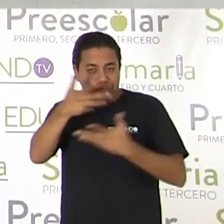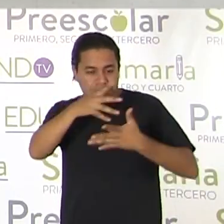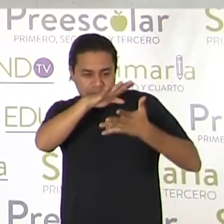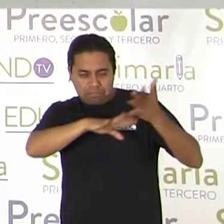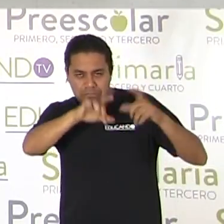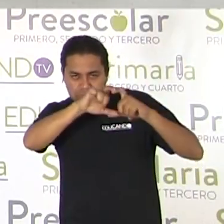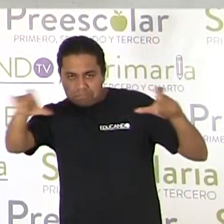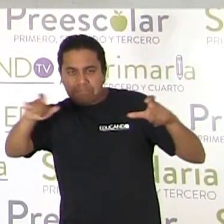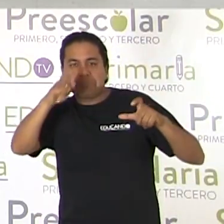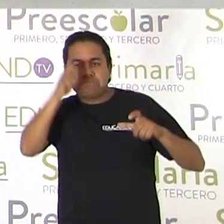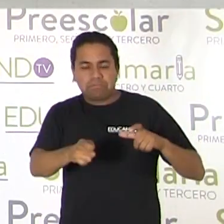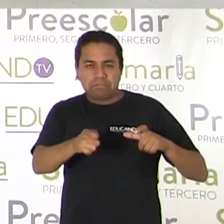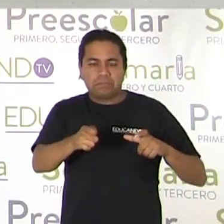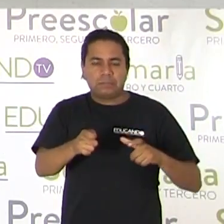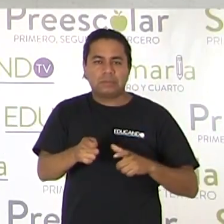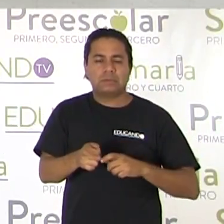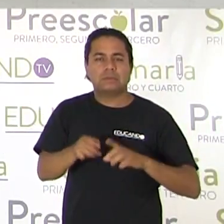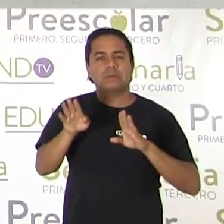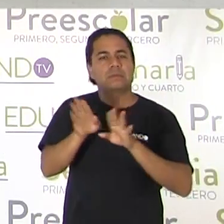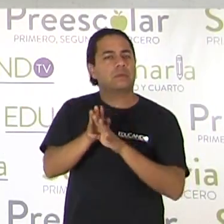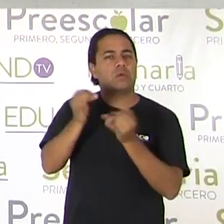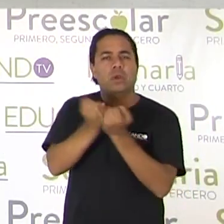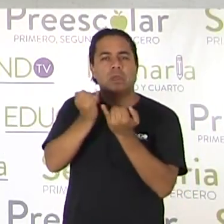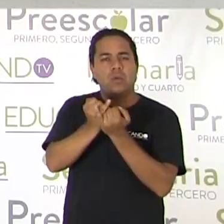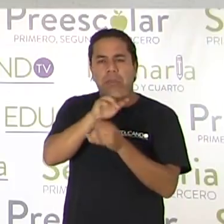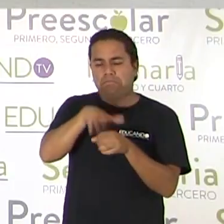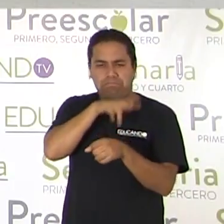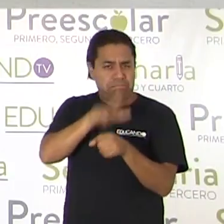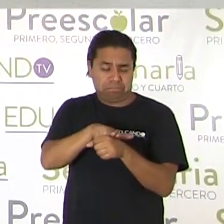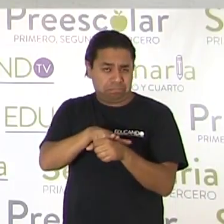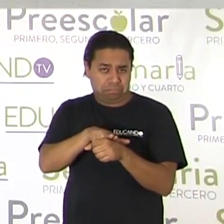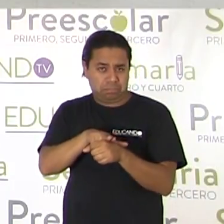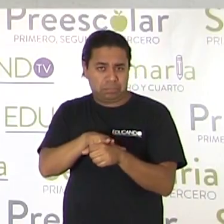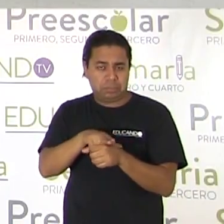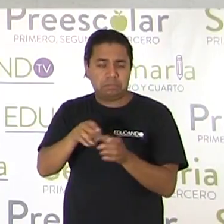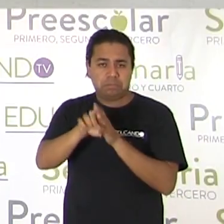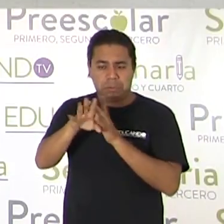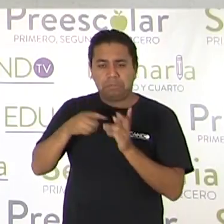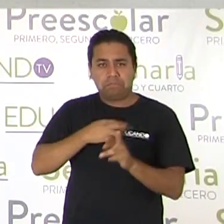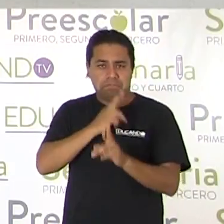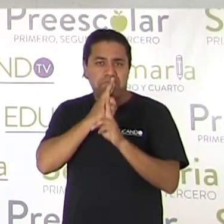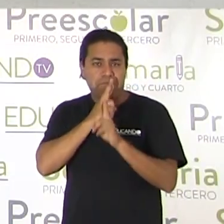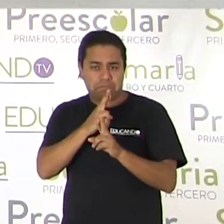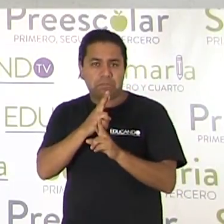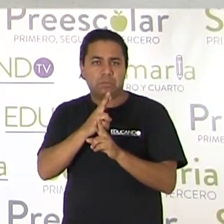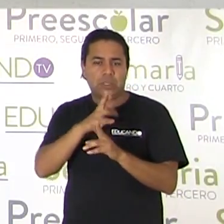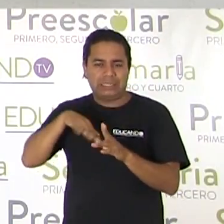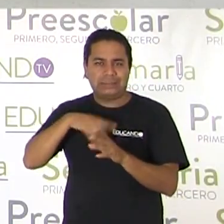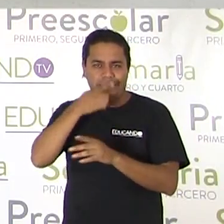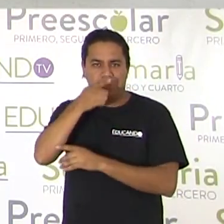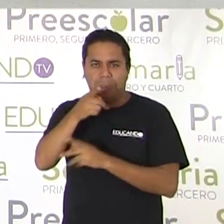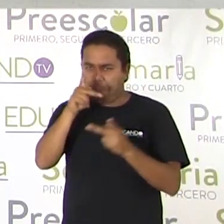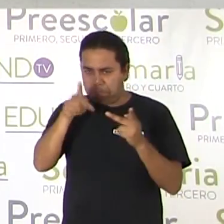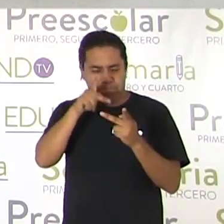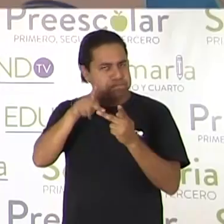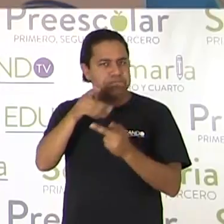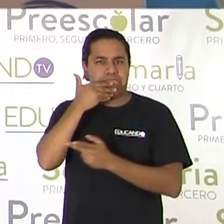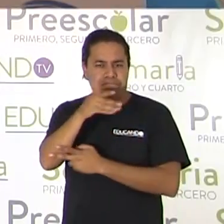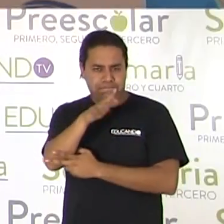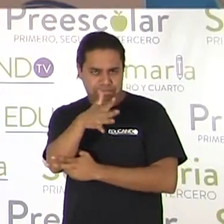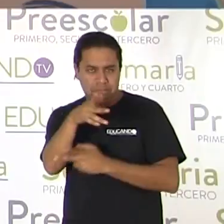es aproximadamente lo que nos estamos llevando. Entonces, es decir, que nuestro resultado, o estamos comprobando este resultado.